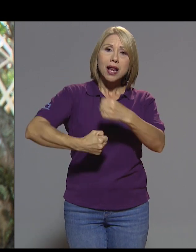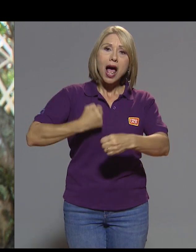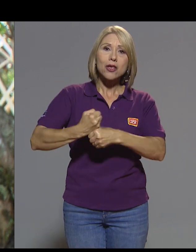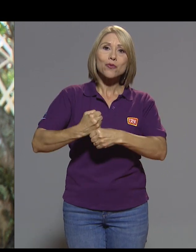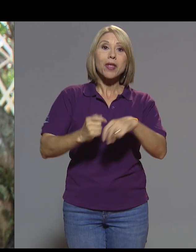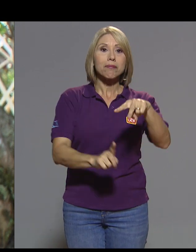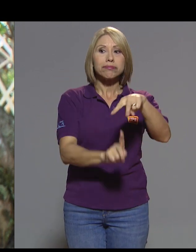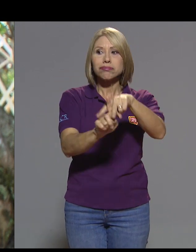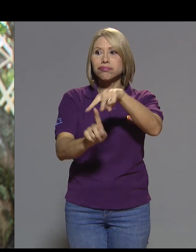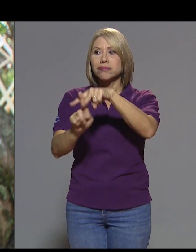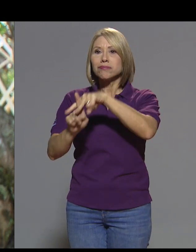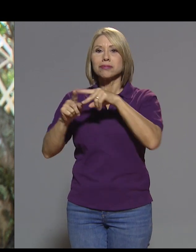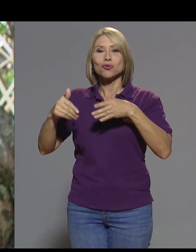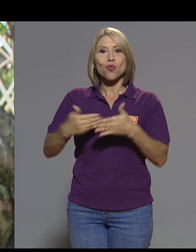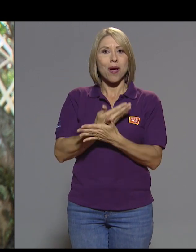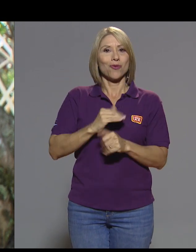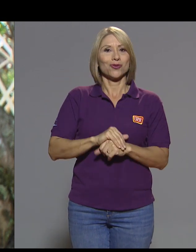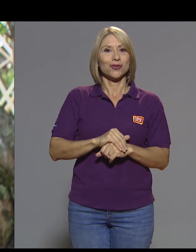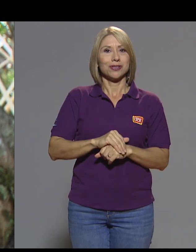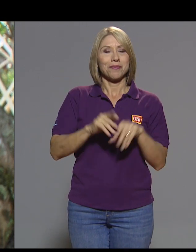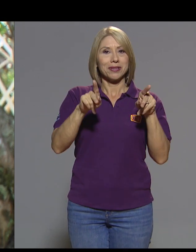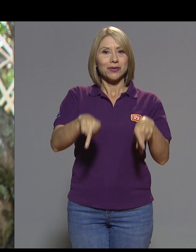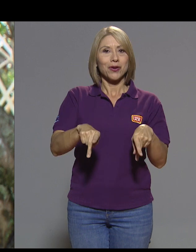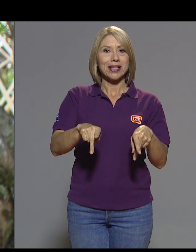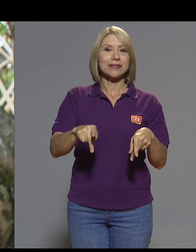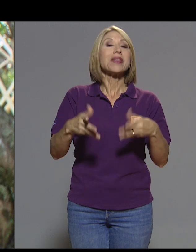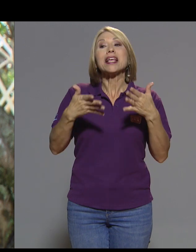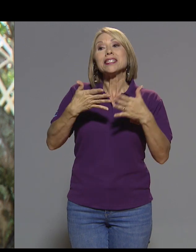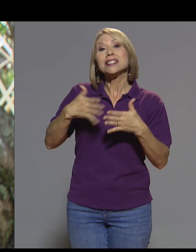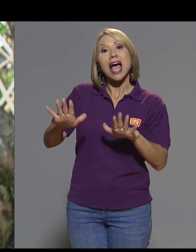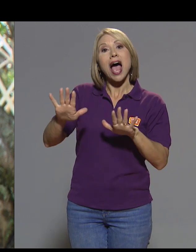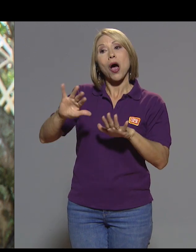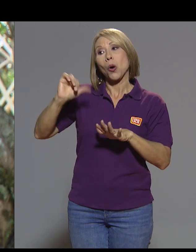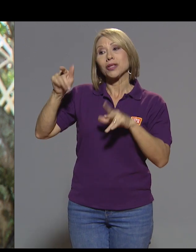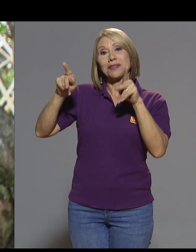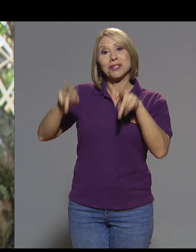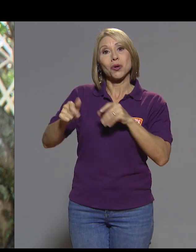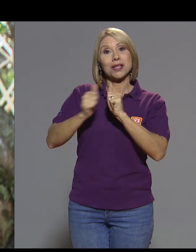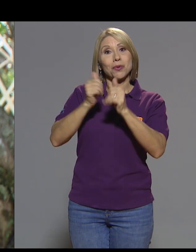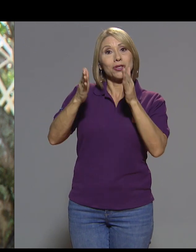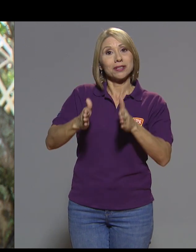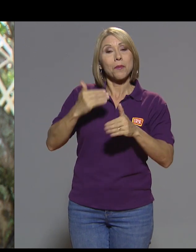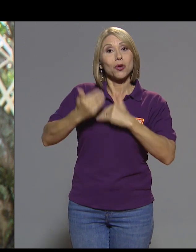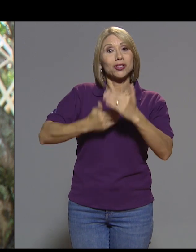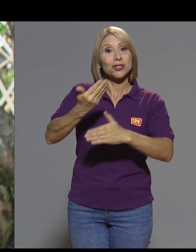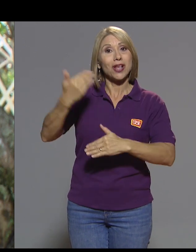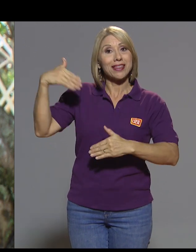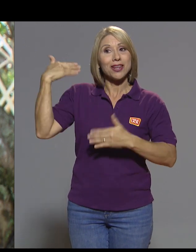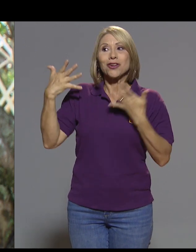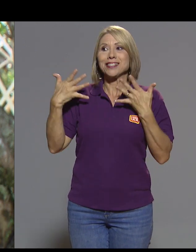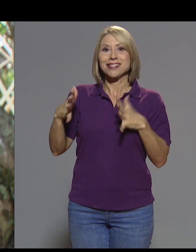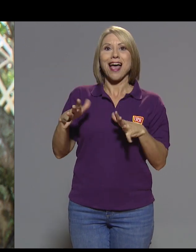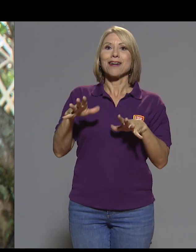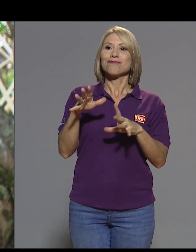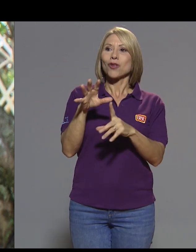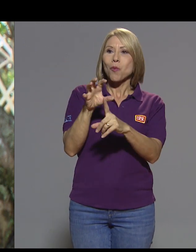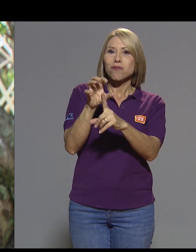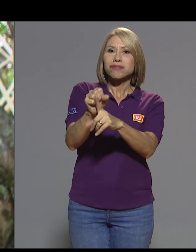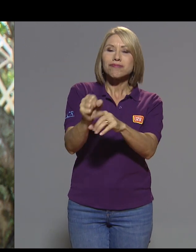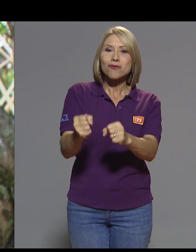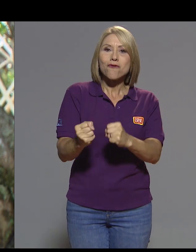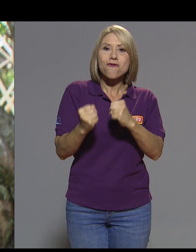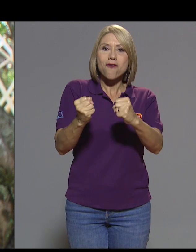aparecieron nuevos atletas consolidamos atletas ya que sabíamos que estaban que venían del proceso anterior los consolidamos